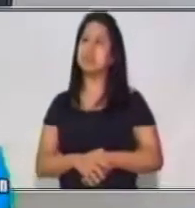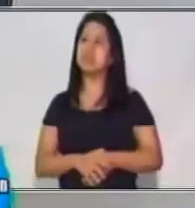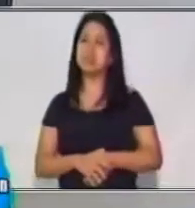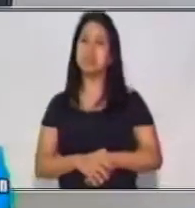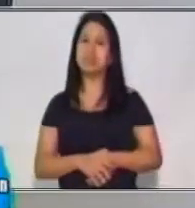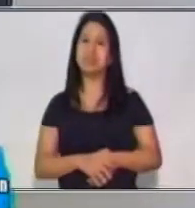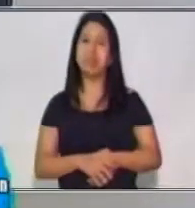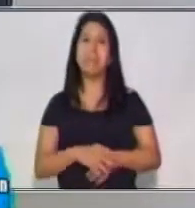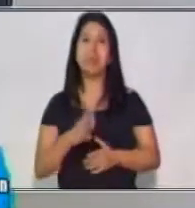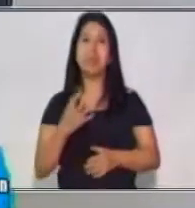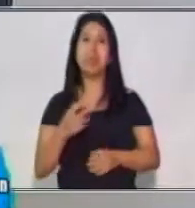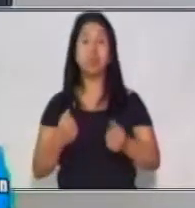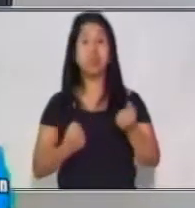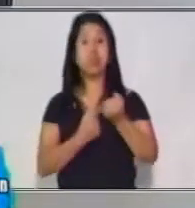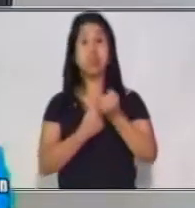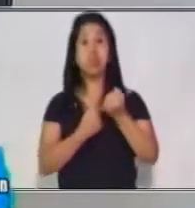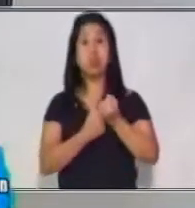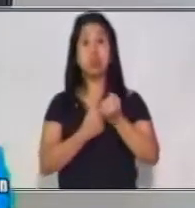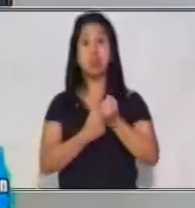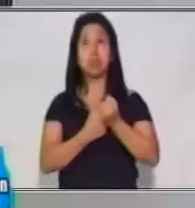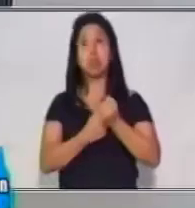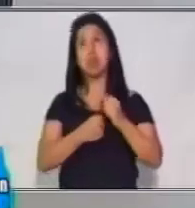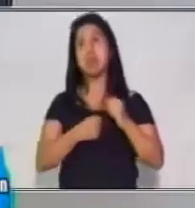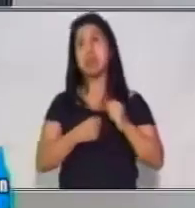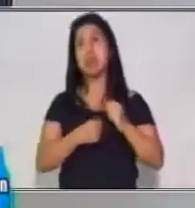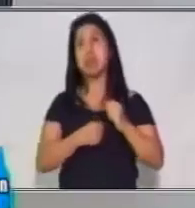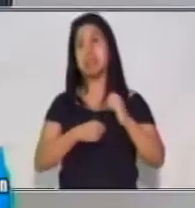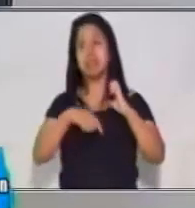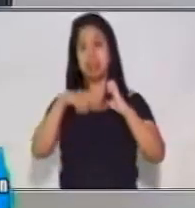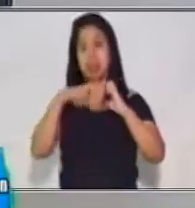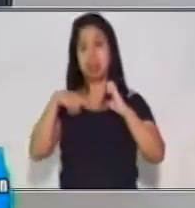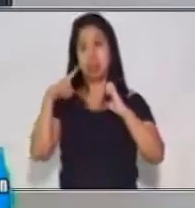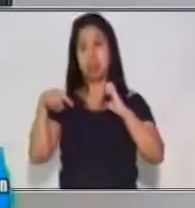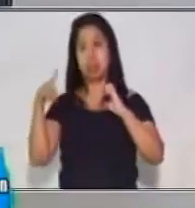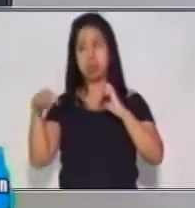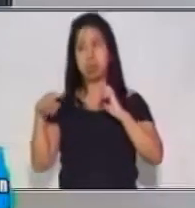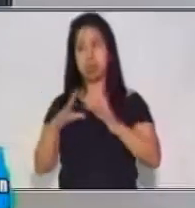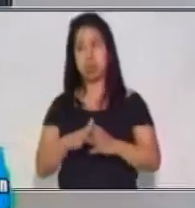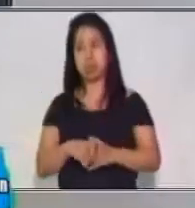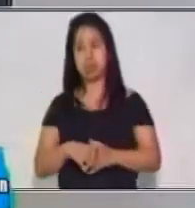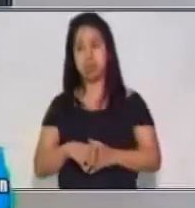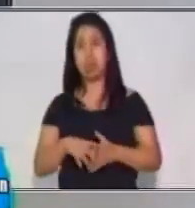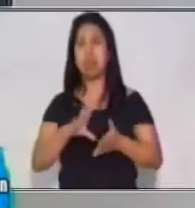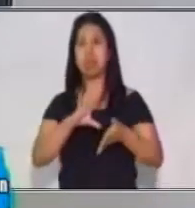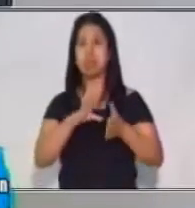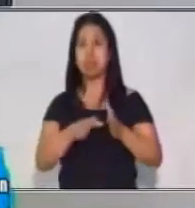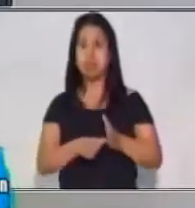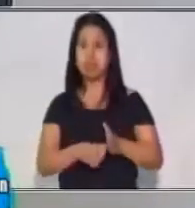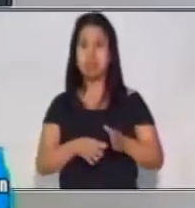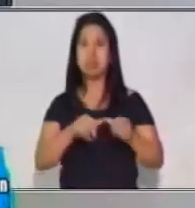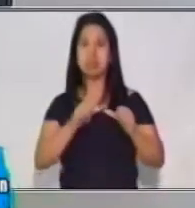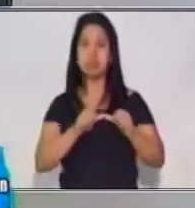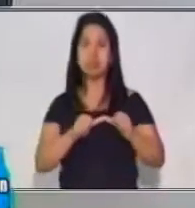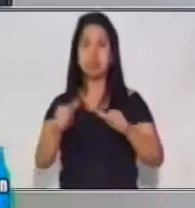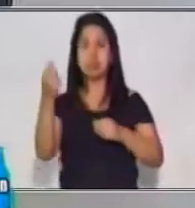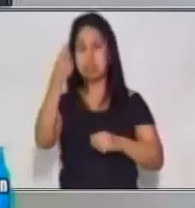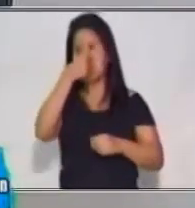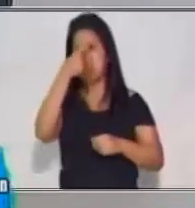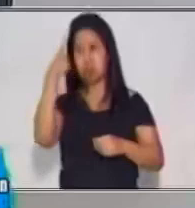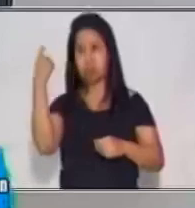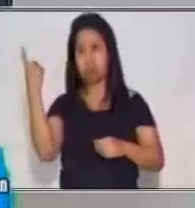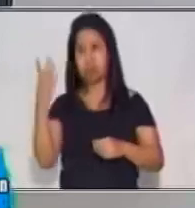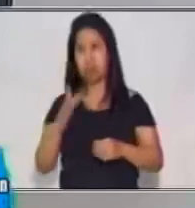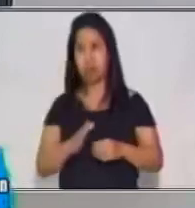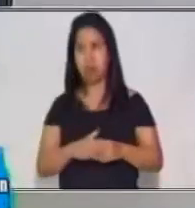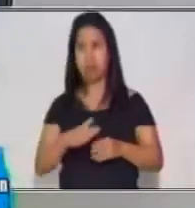te das cuenta, lo que hicimos el día de hoy fue distribuir información en el diagrama de Venn. No